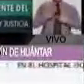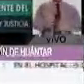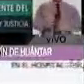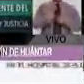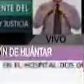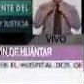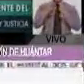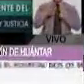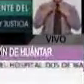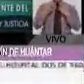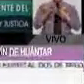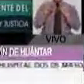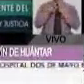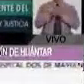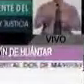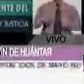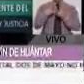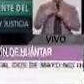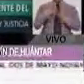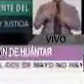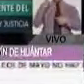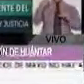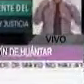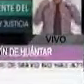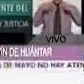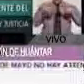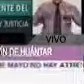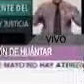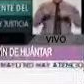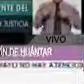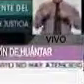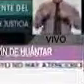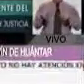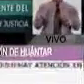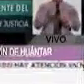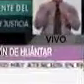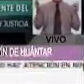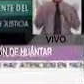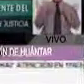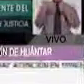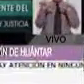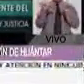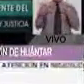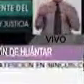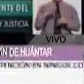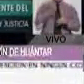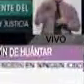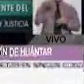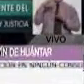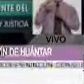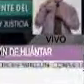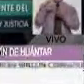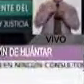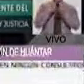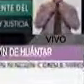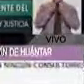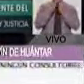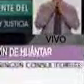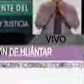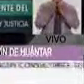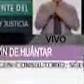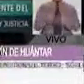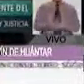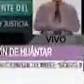sido el día de hoy en medios de comunicación radial, periodístico y televisivos, ONGs que han